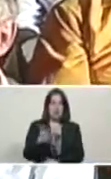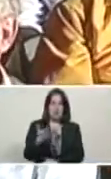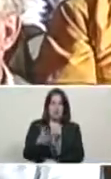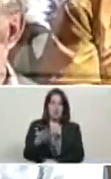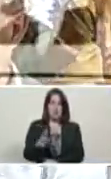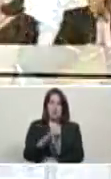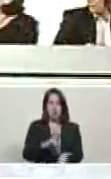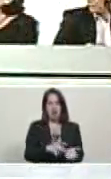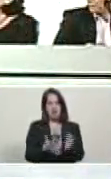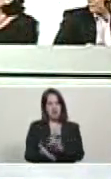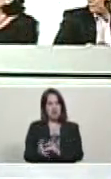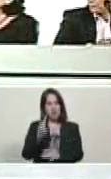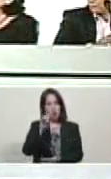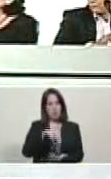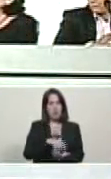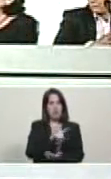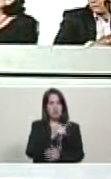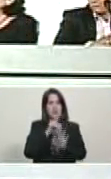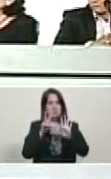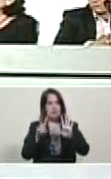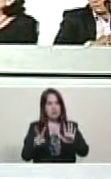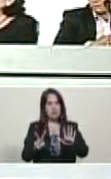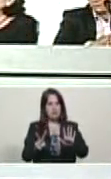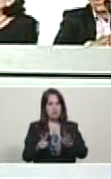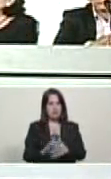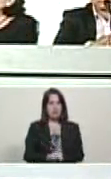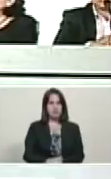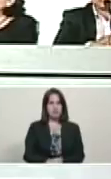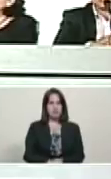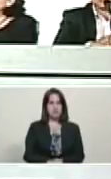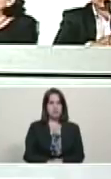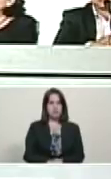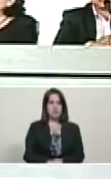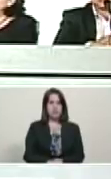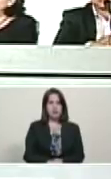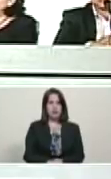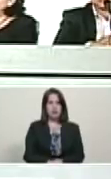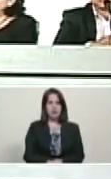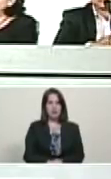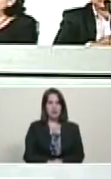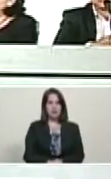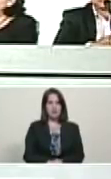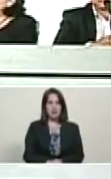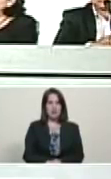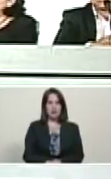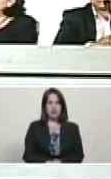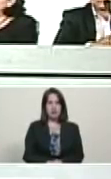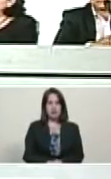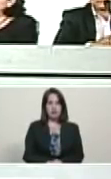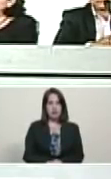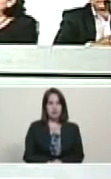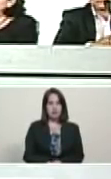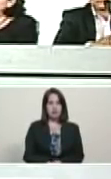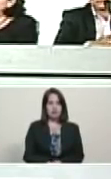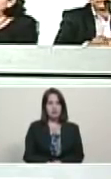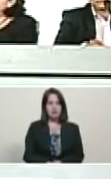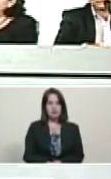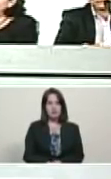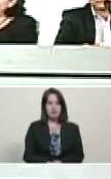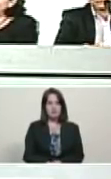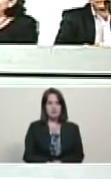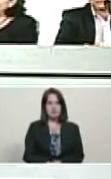2017 verdad vicepresidenta compañera estaba cilia conmigo también en el momento que un compañero un gran